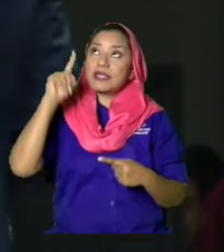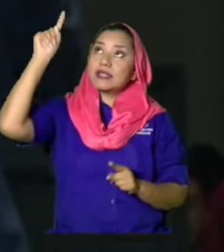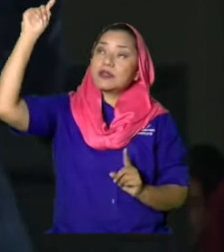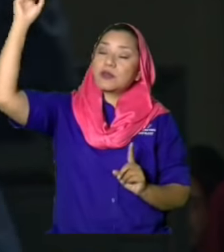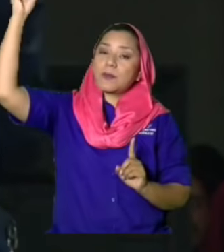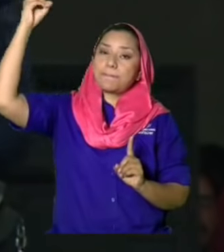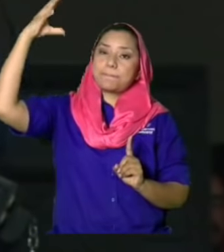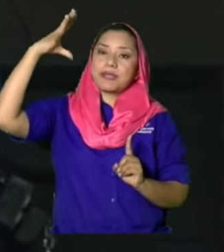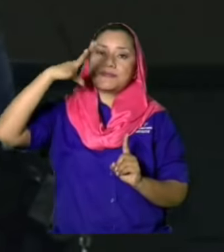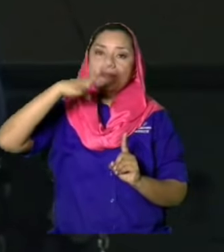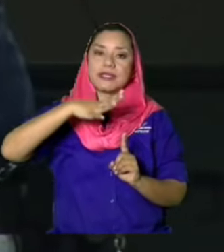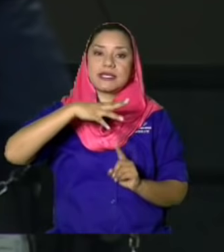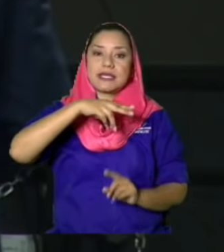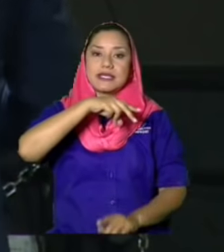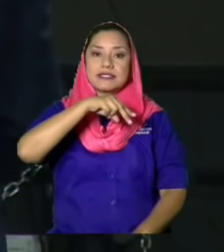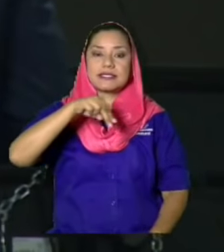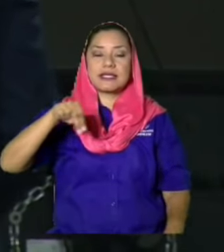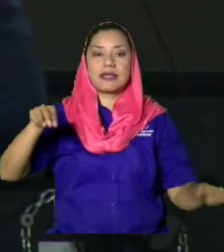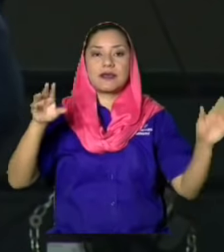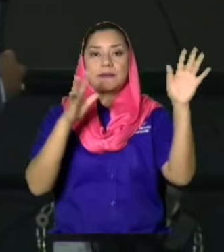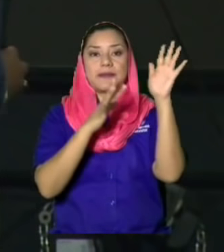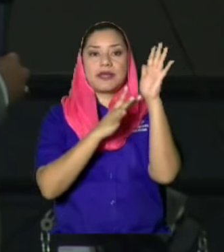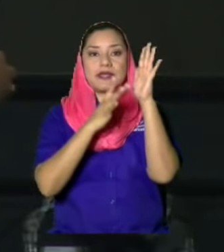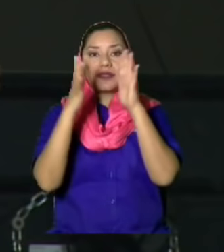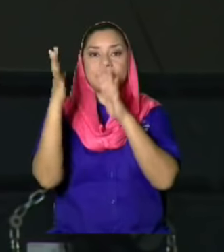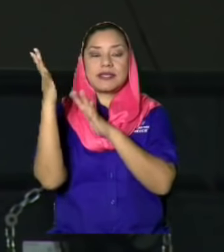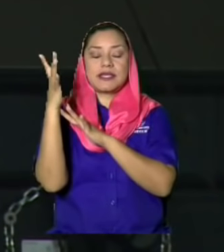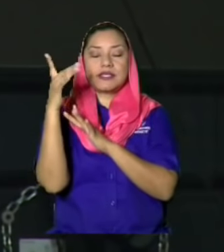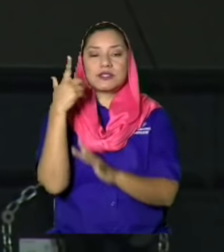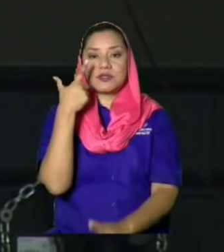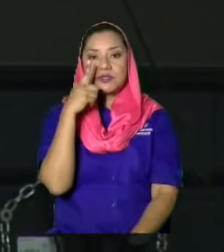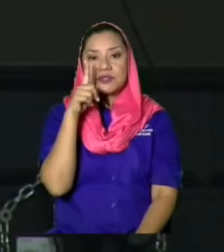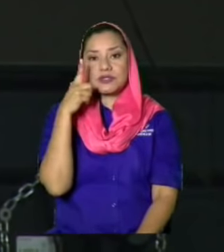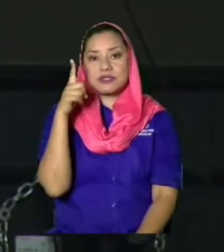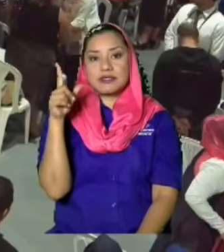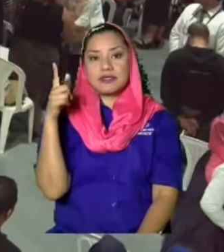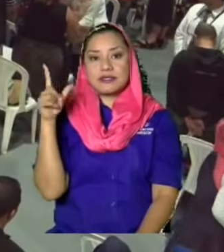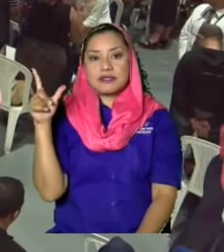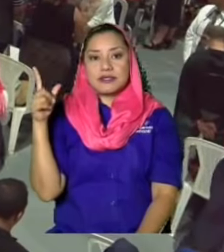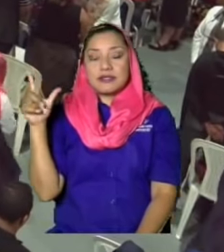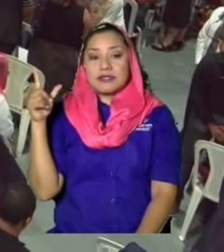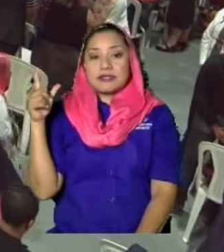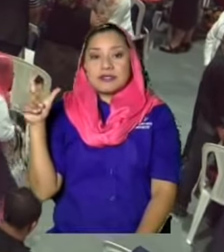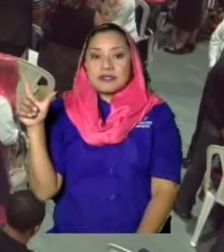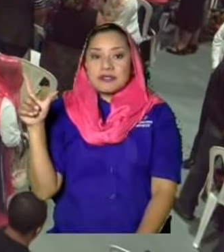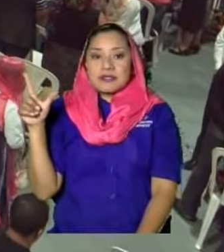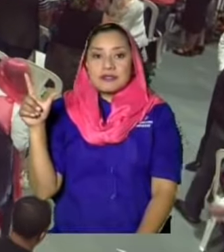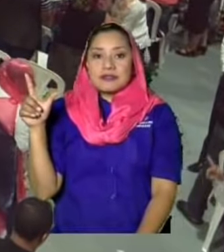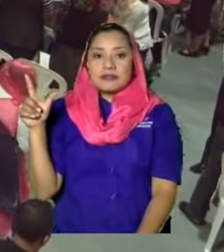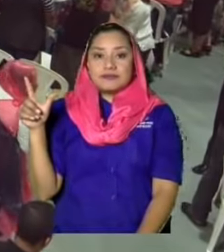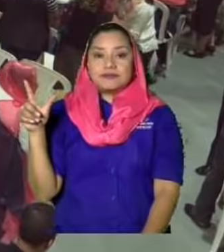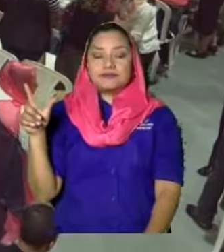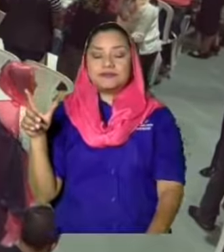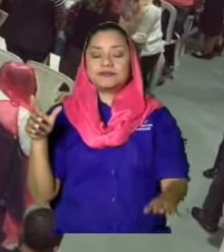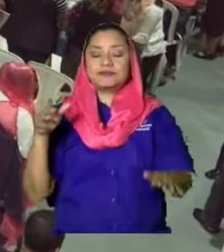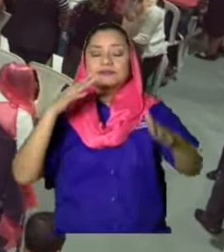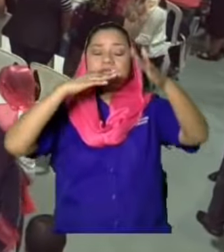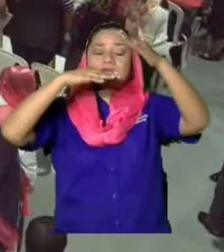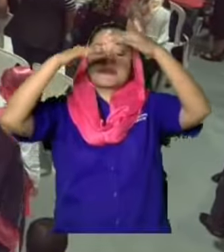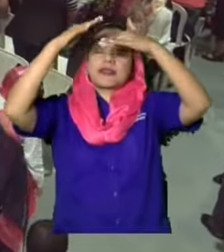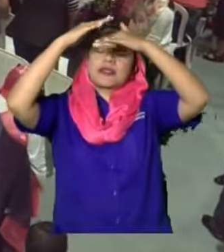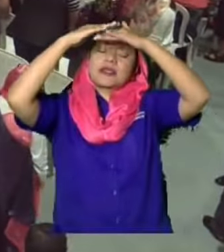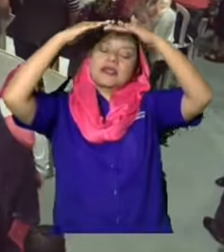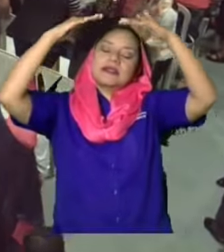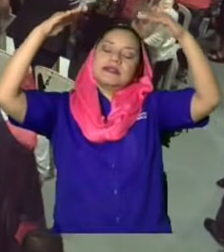Quiero que ore. Únase conmigo, hermano amado. Por favor, oremos, oremos. Abramos el cielo, abramos el cielo, porque